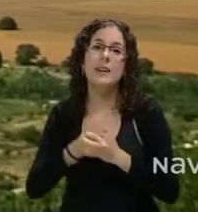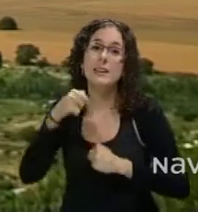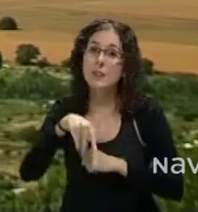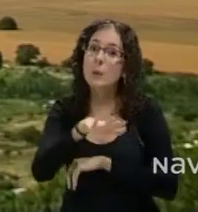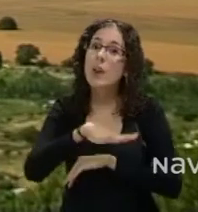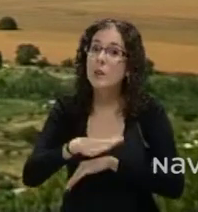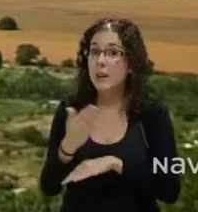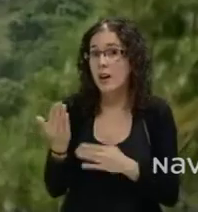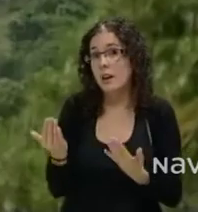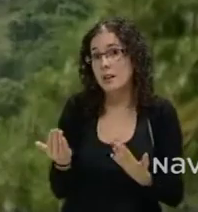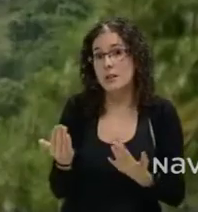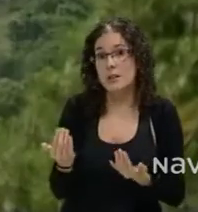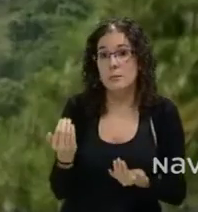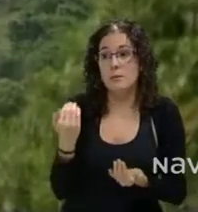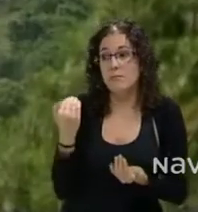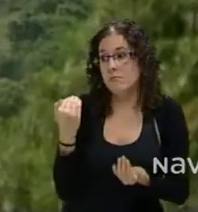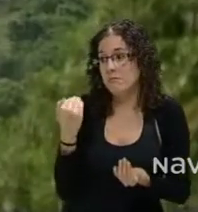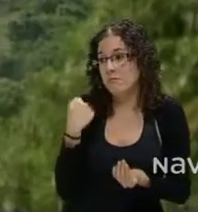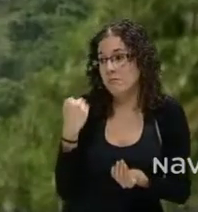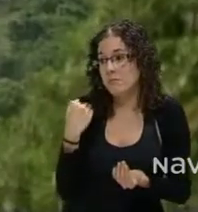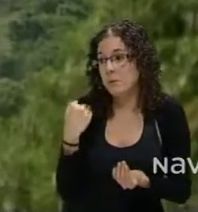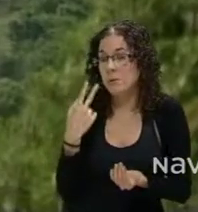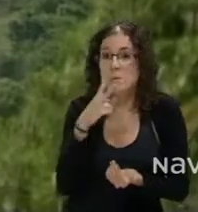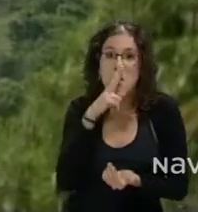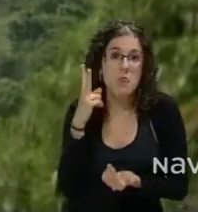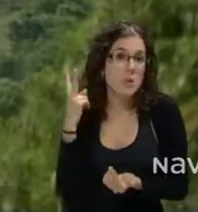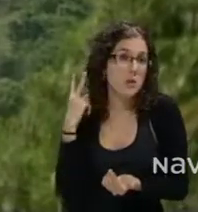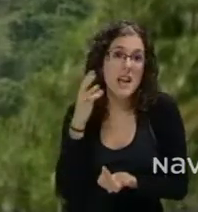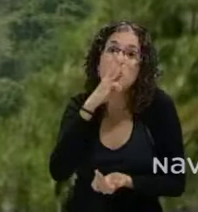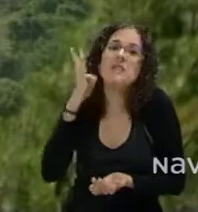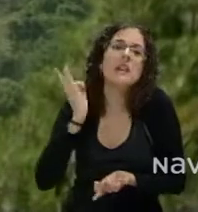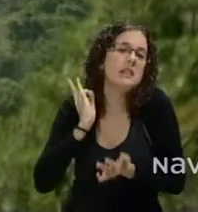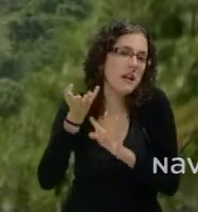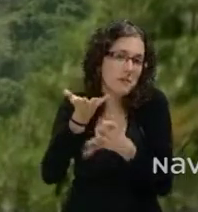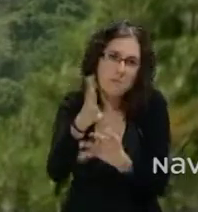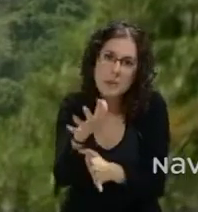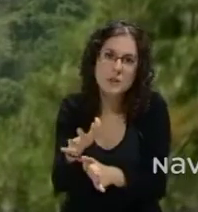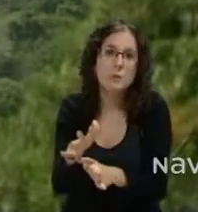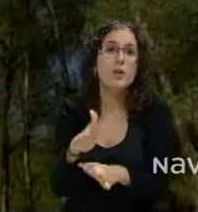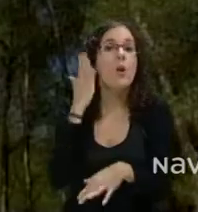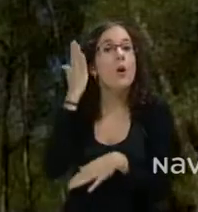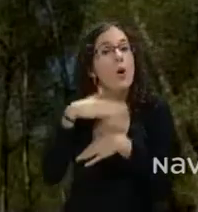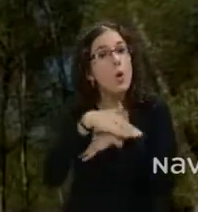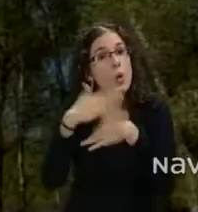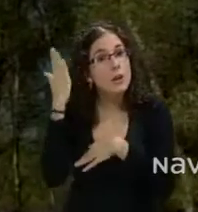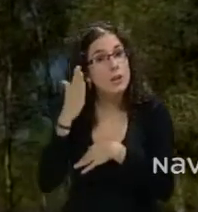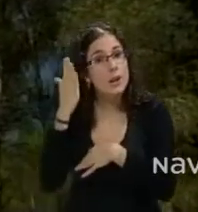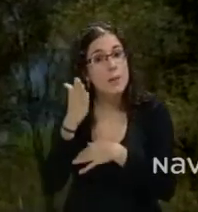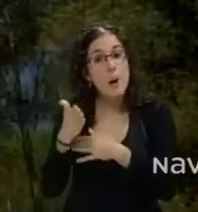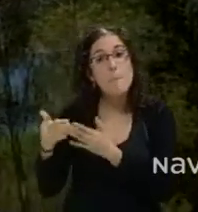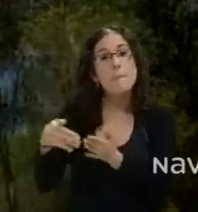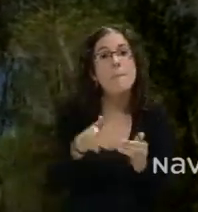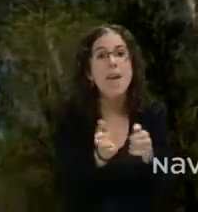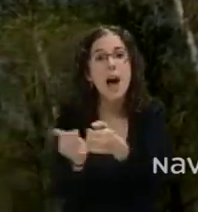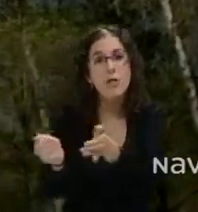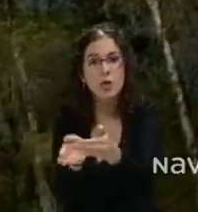se recuperó hace creo que un par de años, 3 años así, por el gobierno de Navarra, un antiguo meandro del